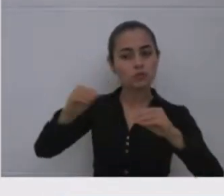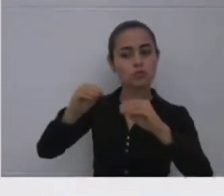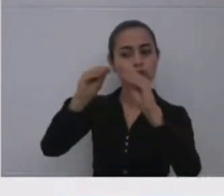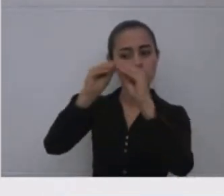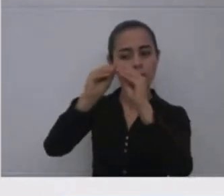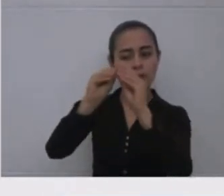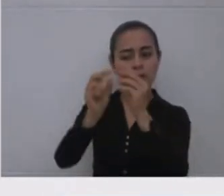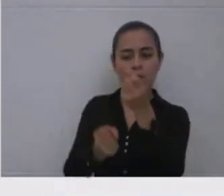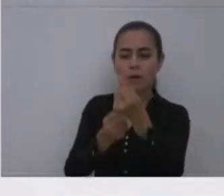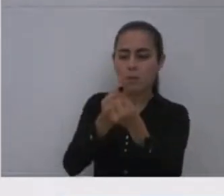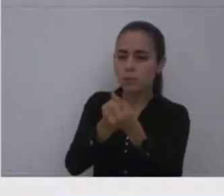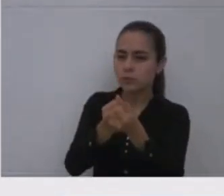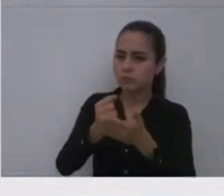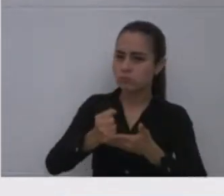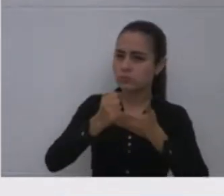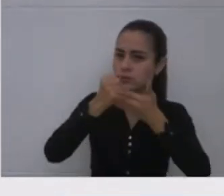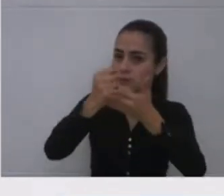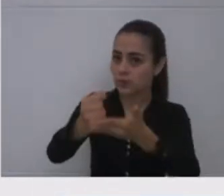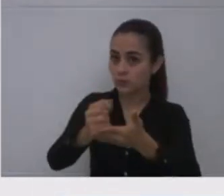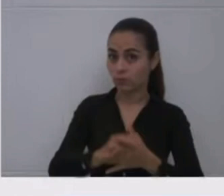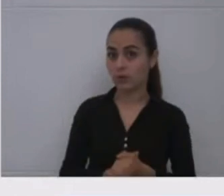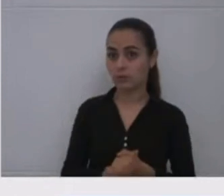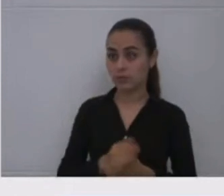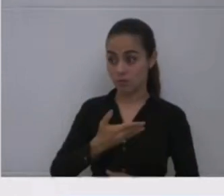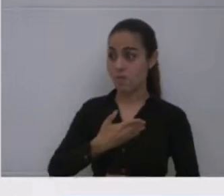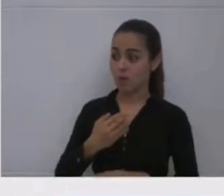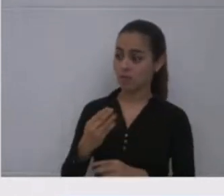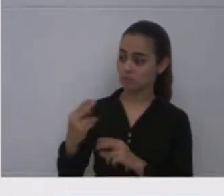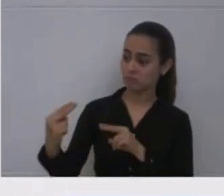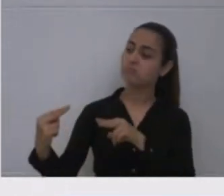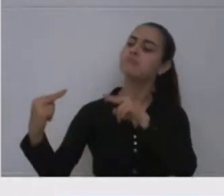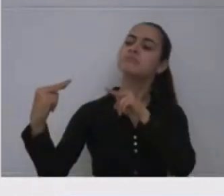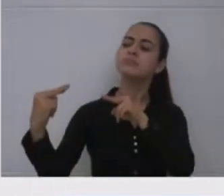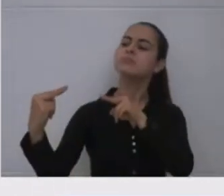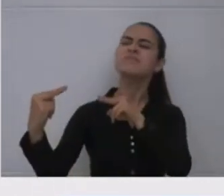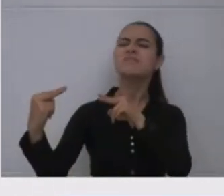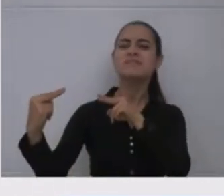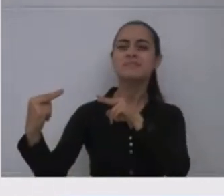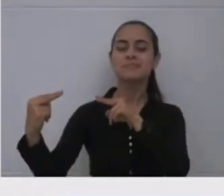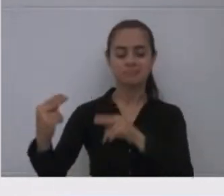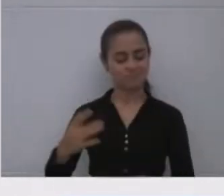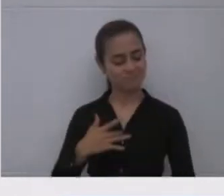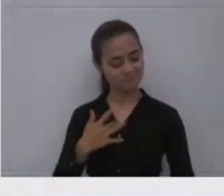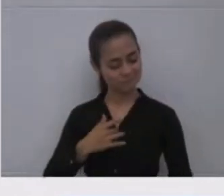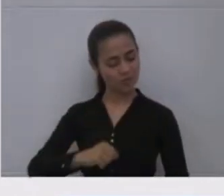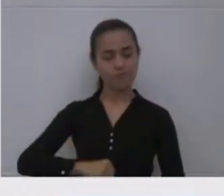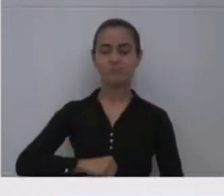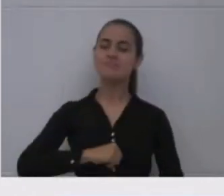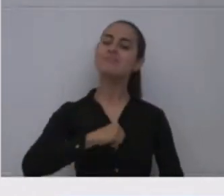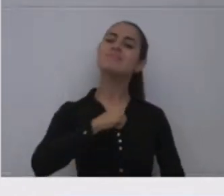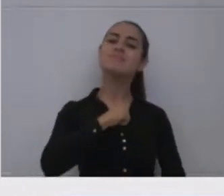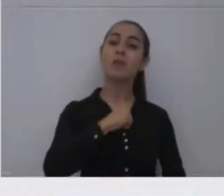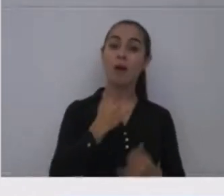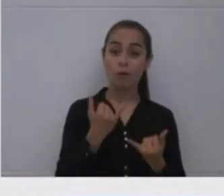Yo le puedo decir hoy a mi mamá que yo me siento muy orgulloso de lo que hasta el momento hemos logrado.